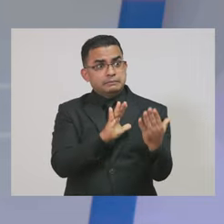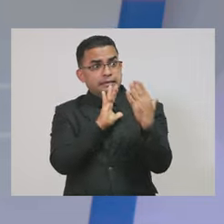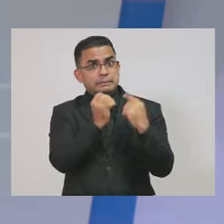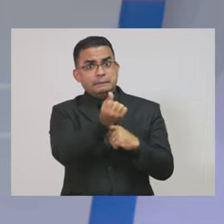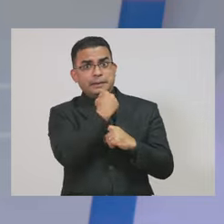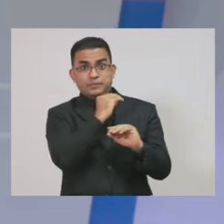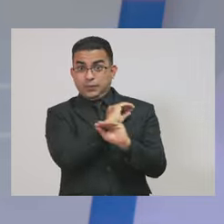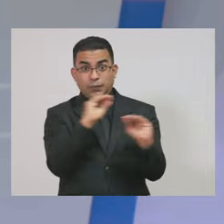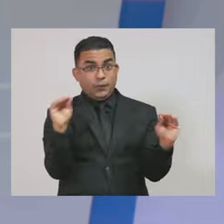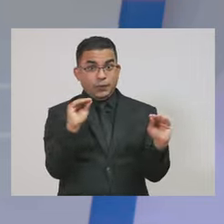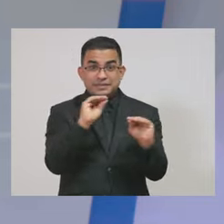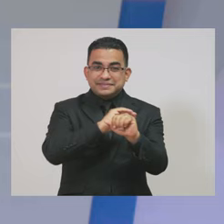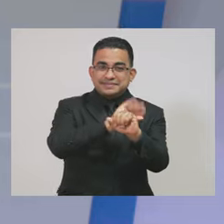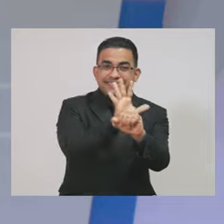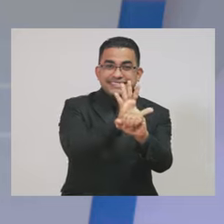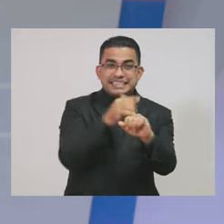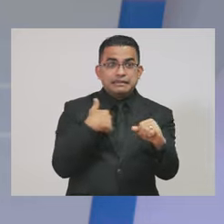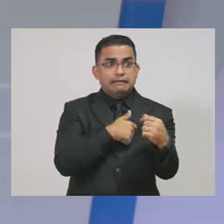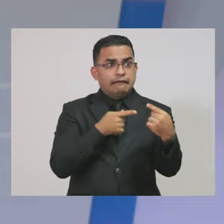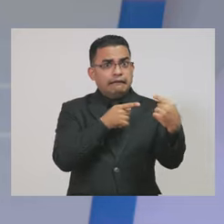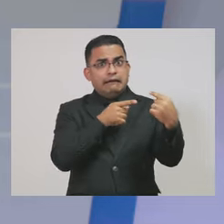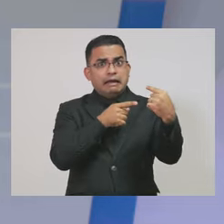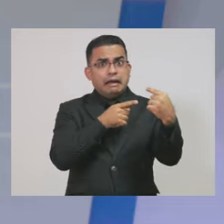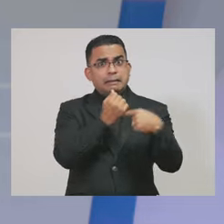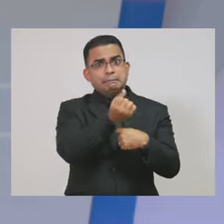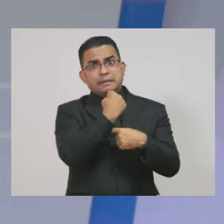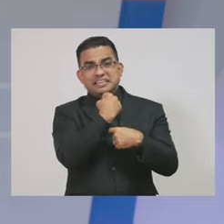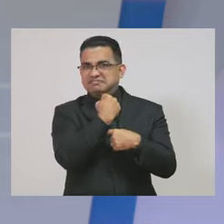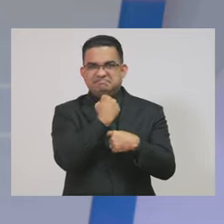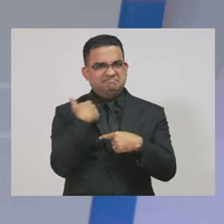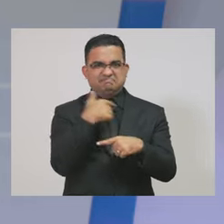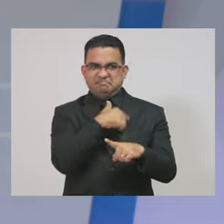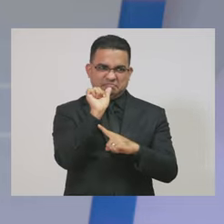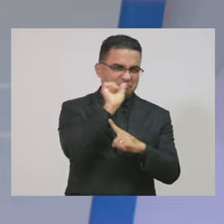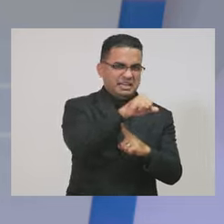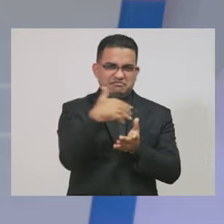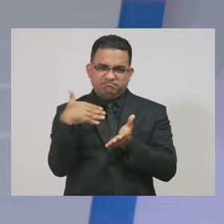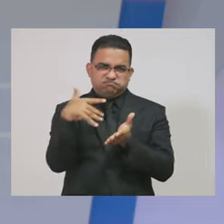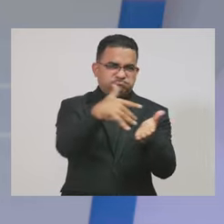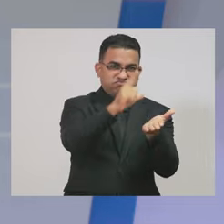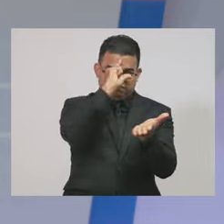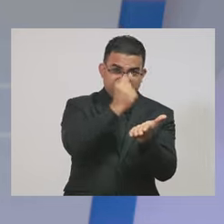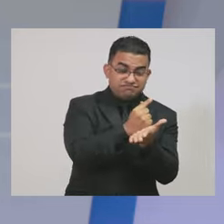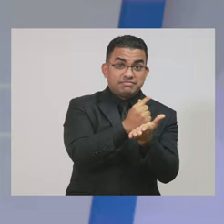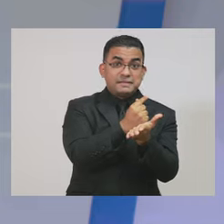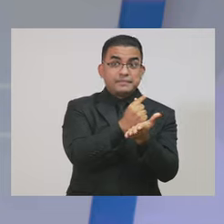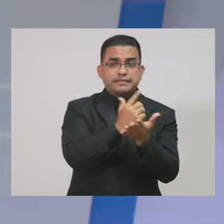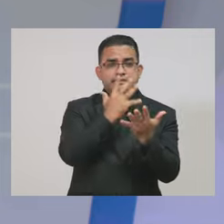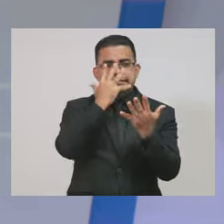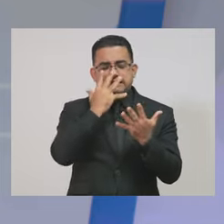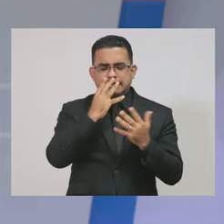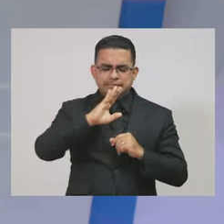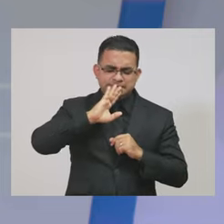podido con nosotros la pandemia del cobi 19 no nos detuvo los cambios generacionales no nos detuvieron los